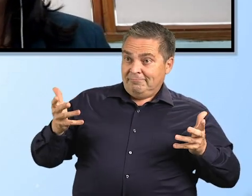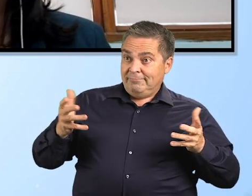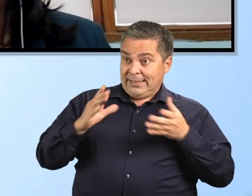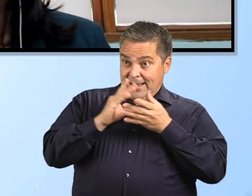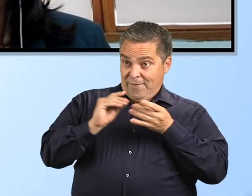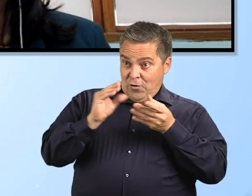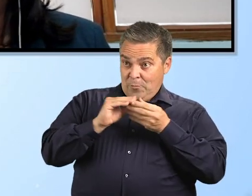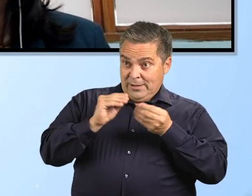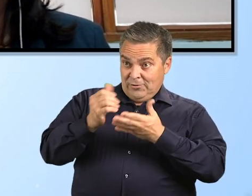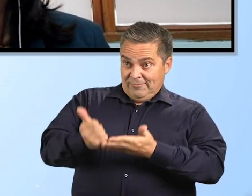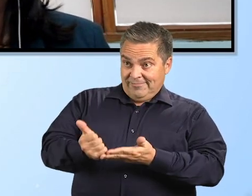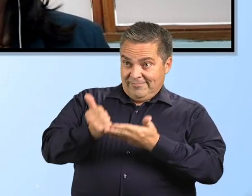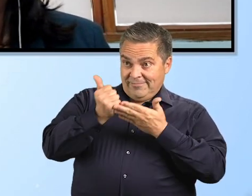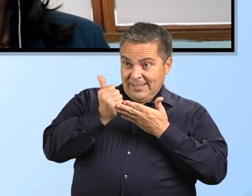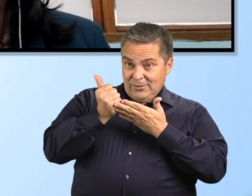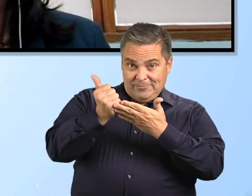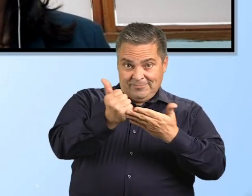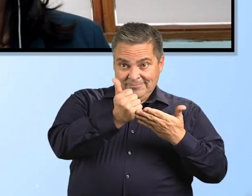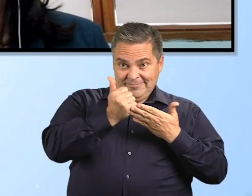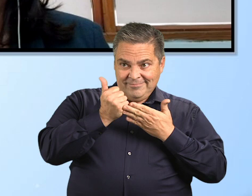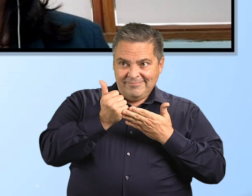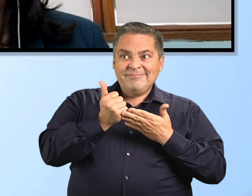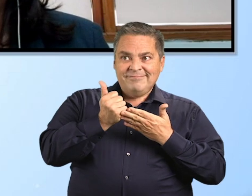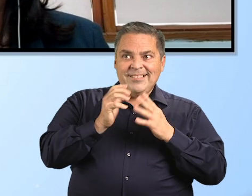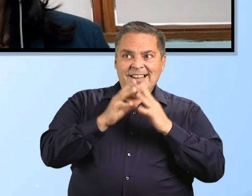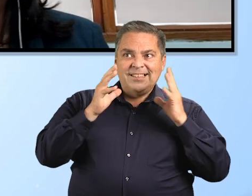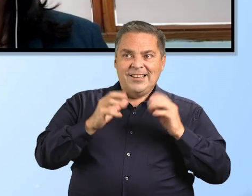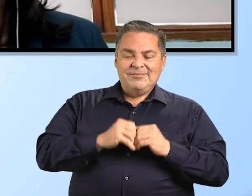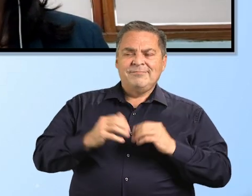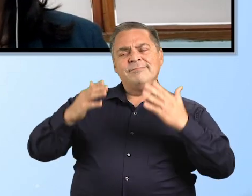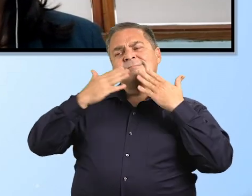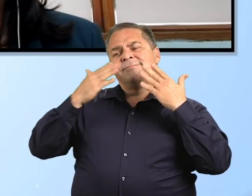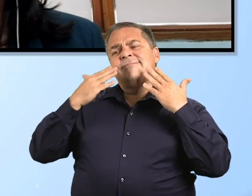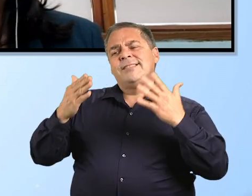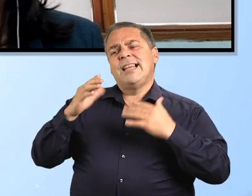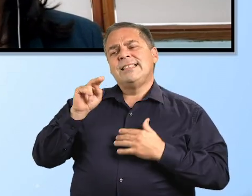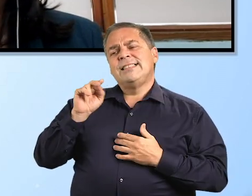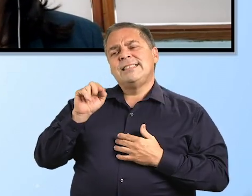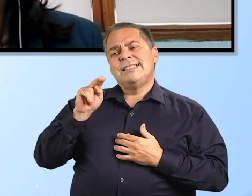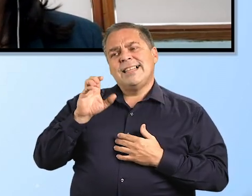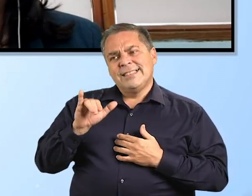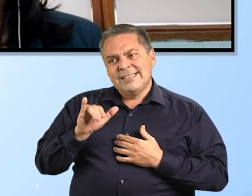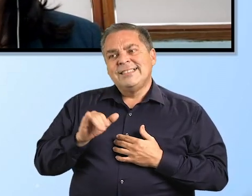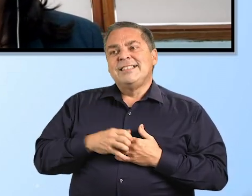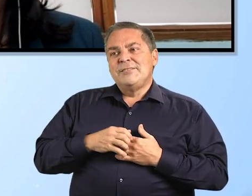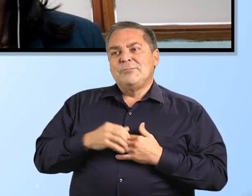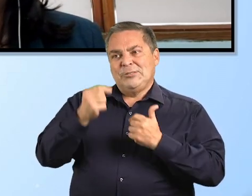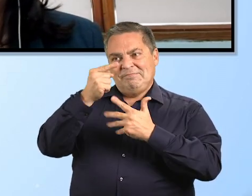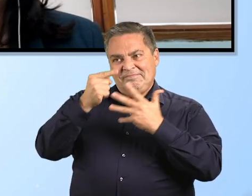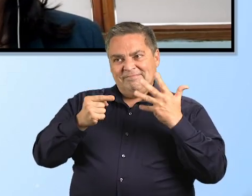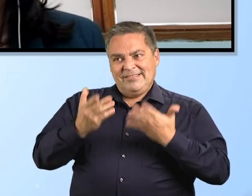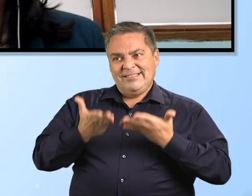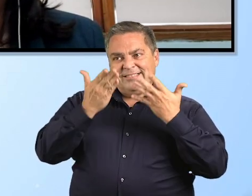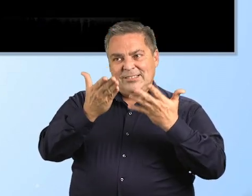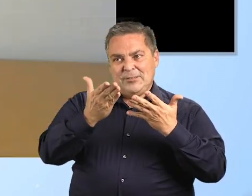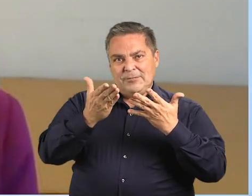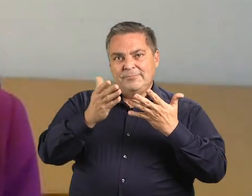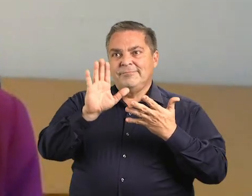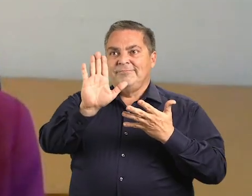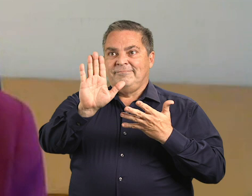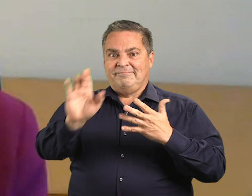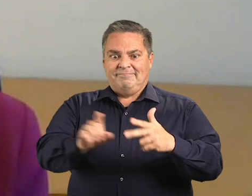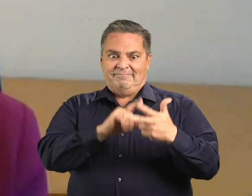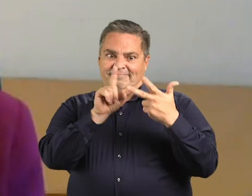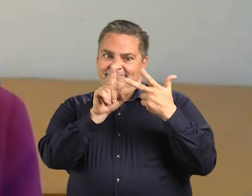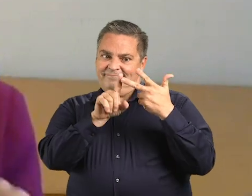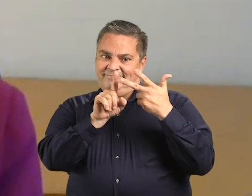esta información nos ayuda muchísimo. Muchísimas gracias, Nancy Martínez, por ofrecernos estos detalles. En nuestro próximo episodio